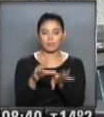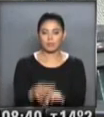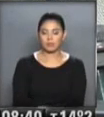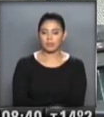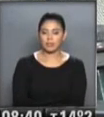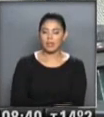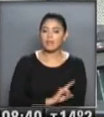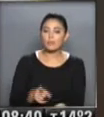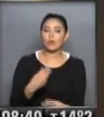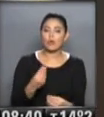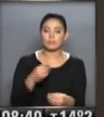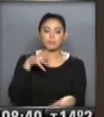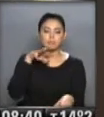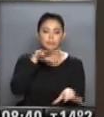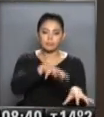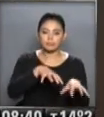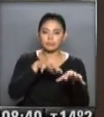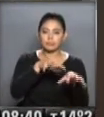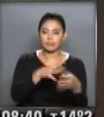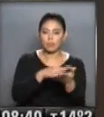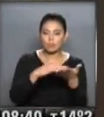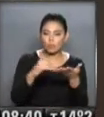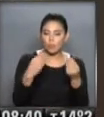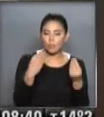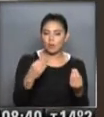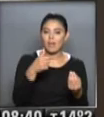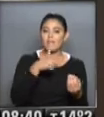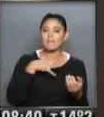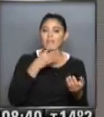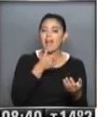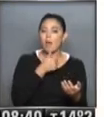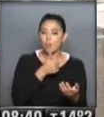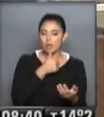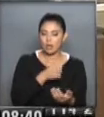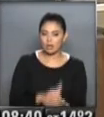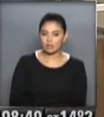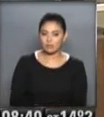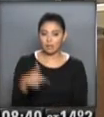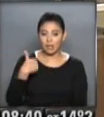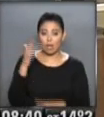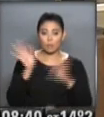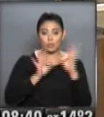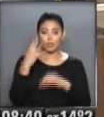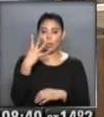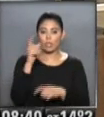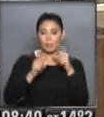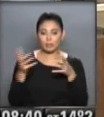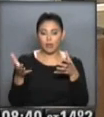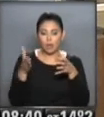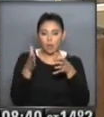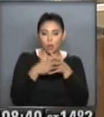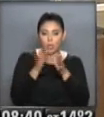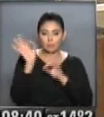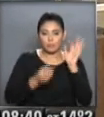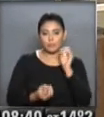realizar el cultivo de hidroponía, cultivo sin suelo debido a la falta de agua. Este proyecto lo realizamos 4 personas.